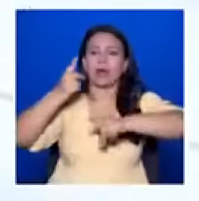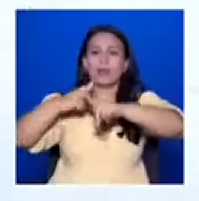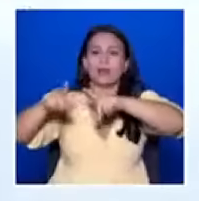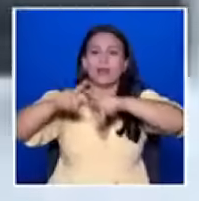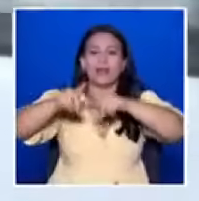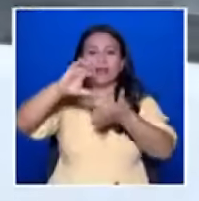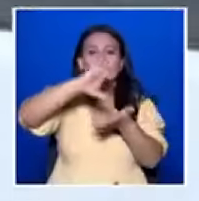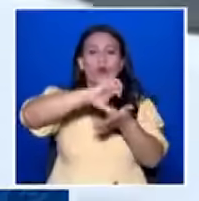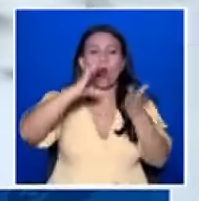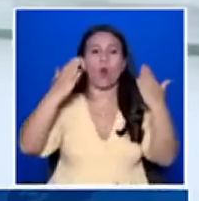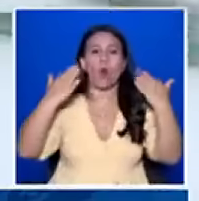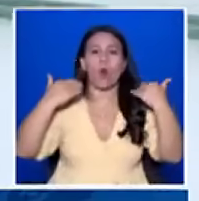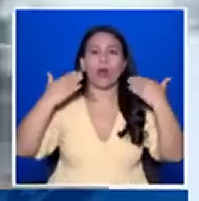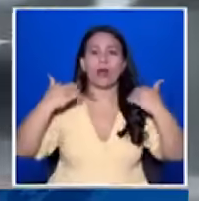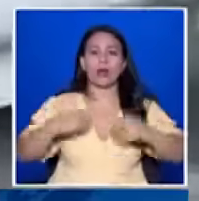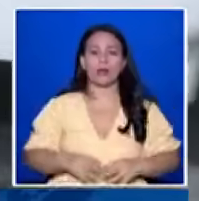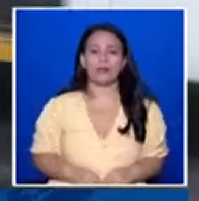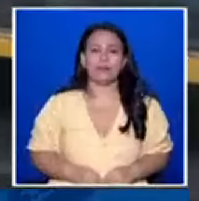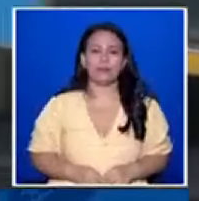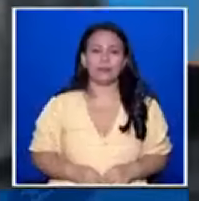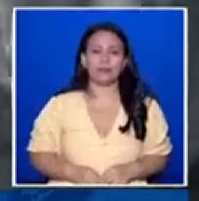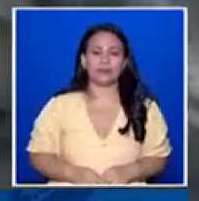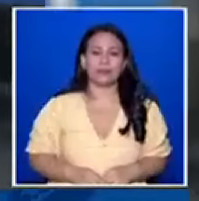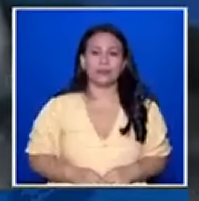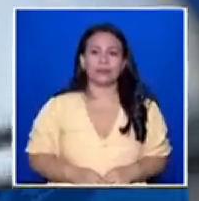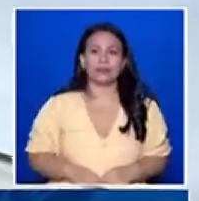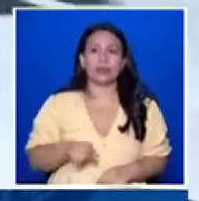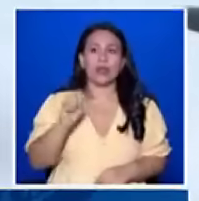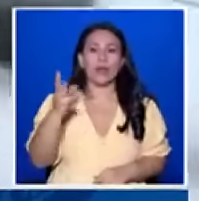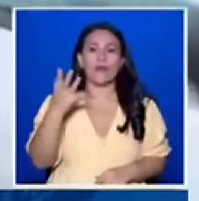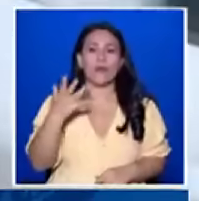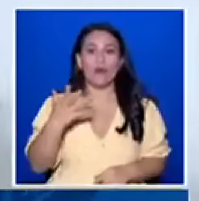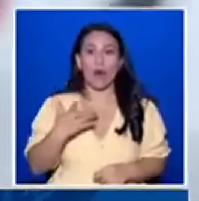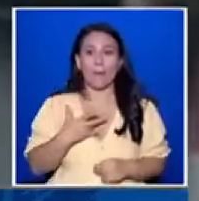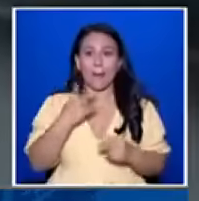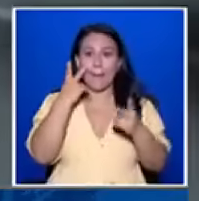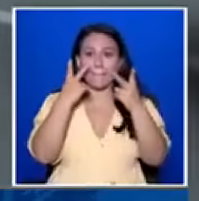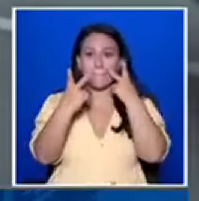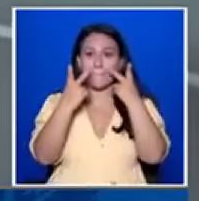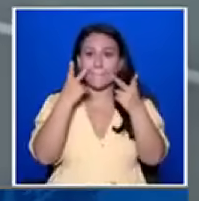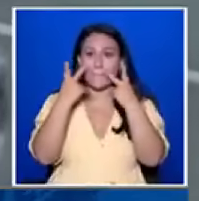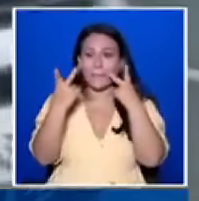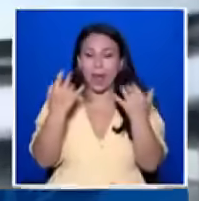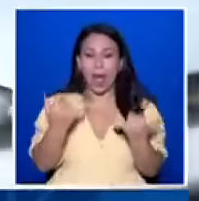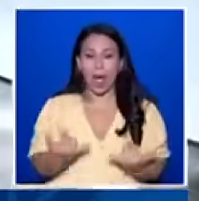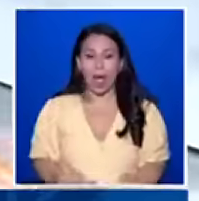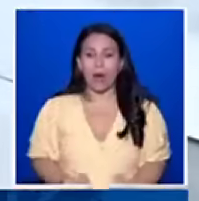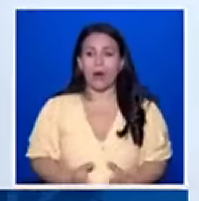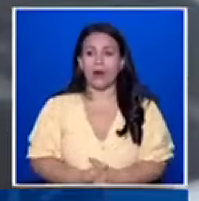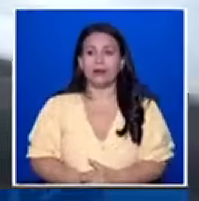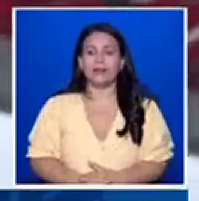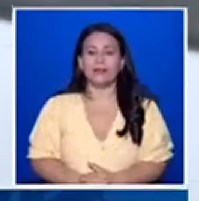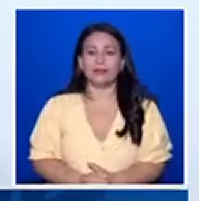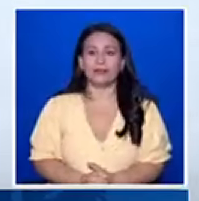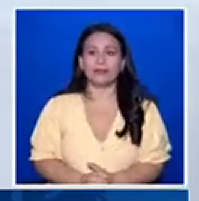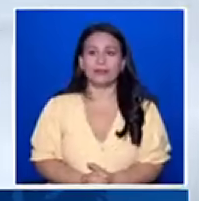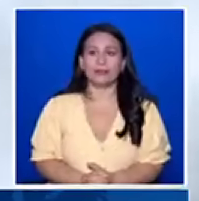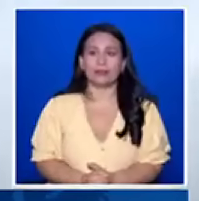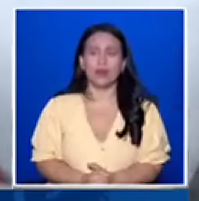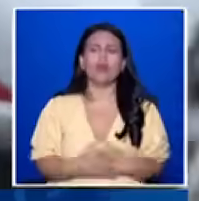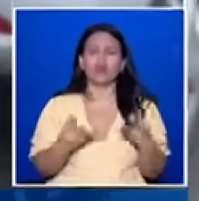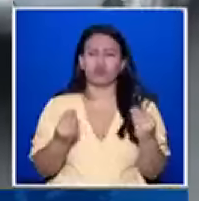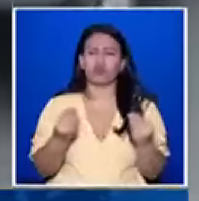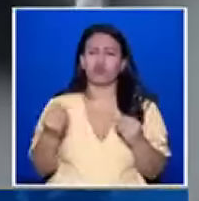ciudad de Guayaquil. Entonces, esta es la situación que en este momento ya se observa, que el